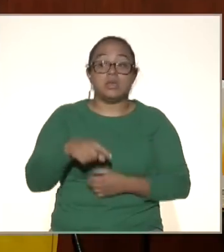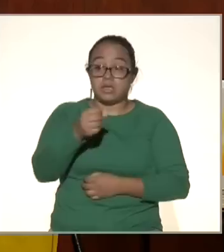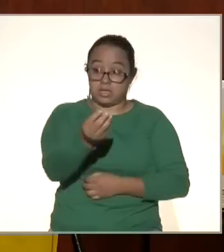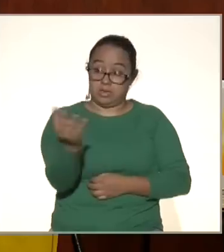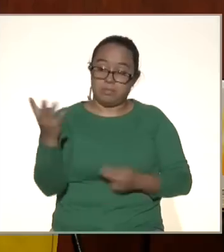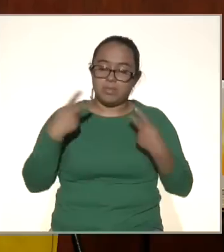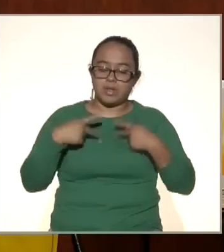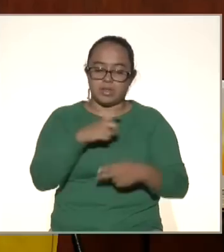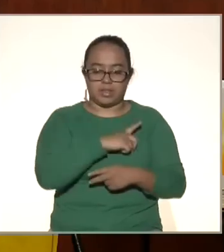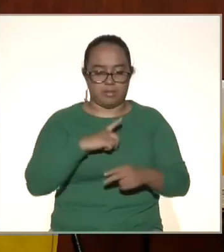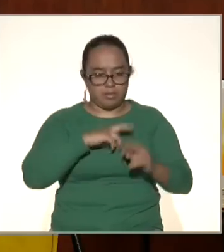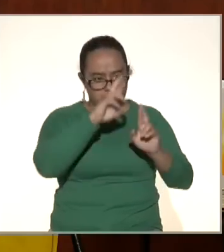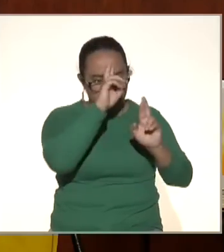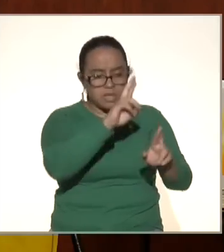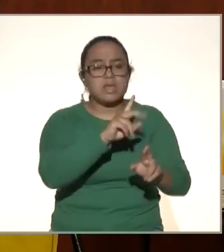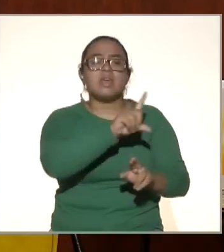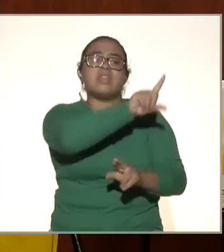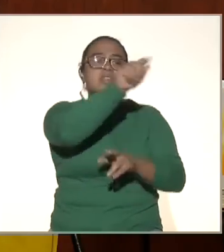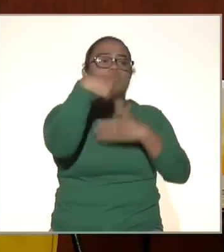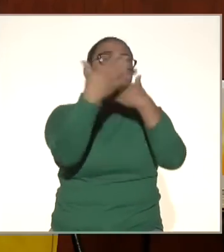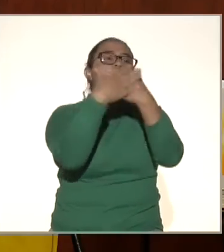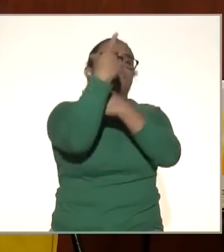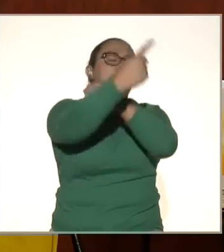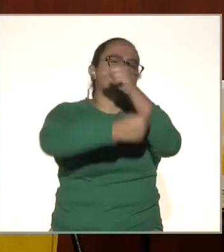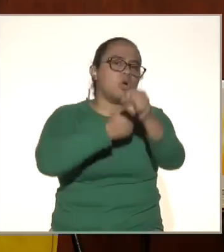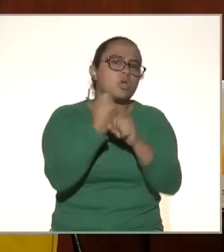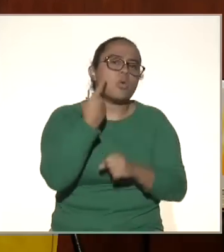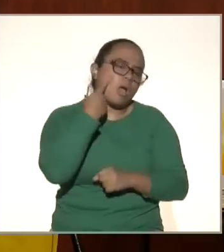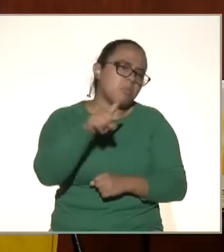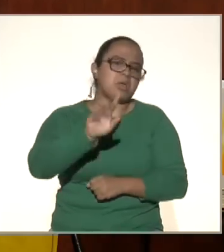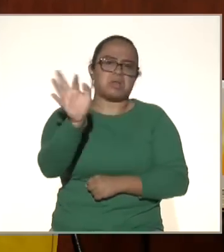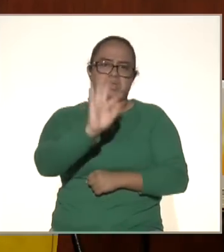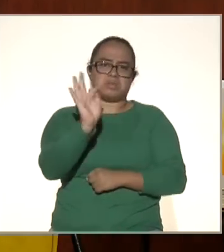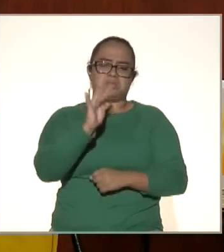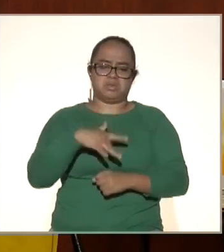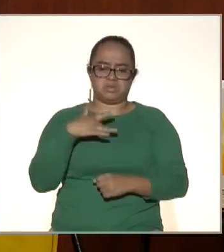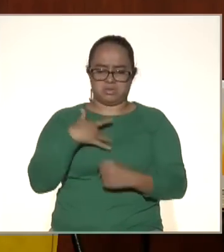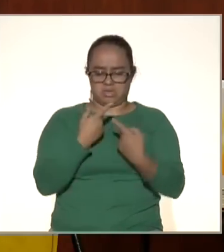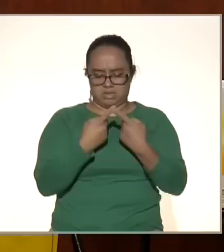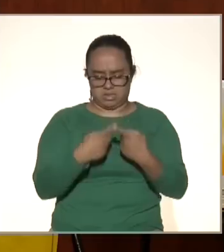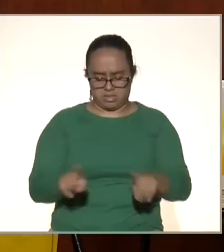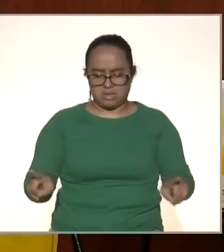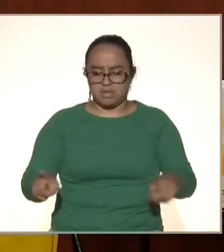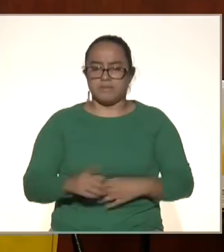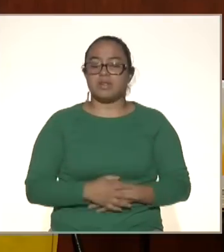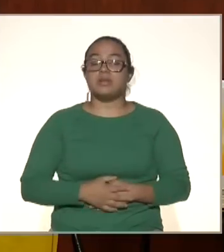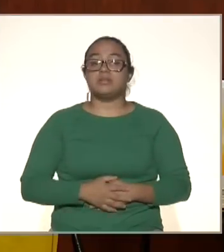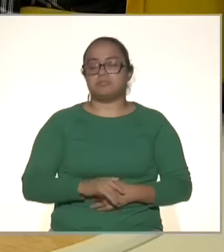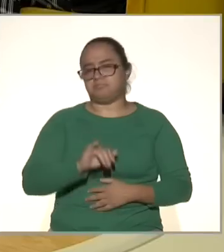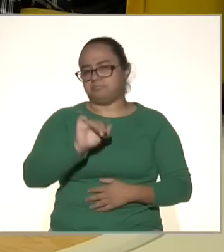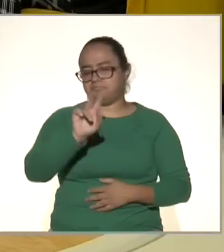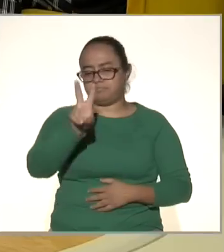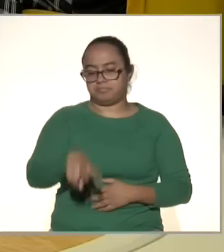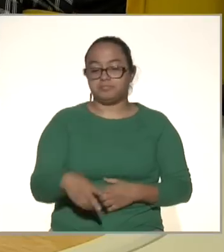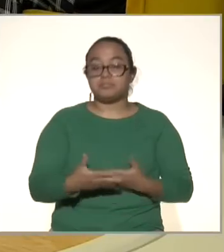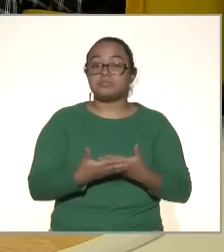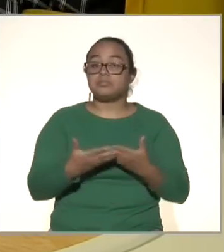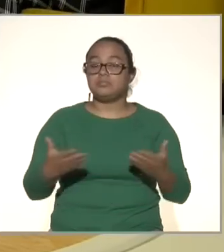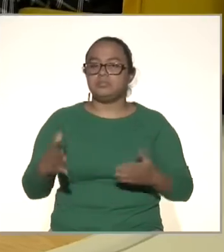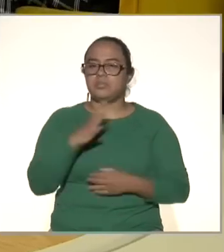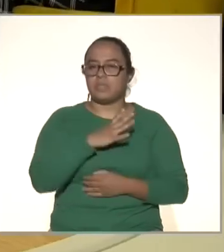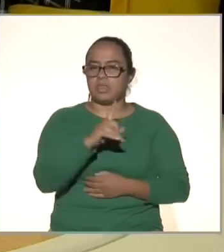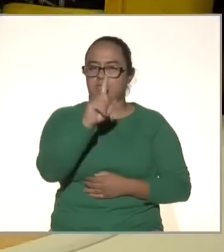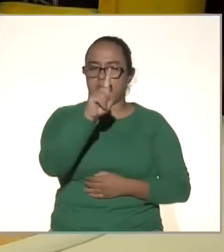respeten. Ya después vendrá otro año y habrá algo diferente. Claro, claro. Ahora, Rose, tenías